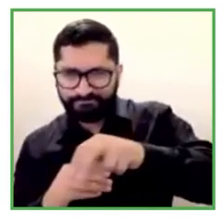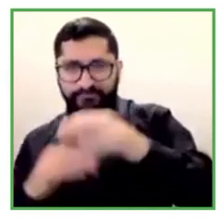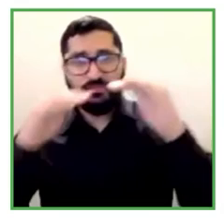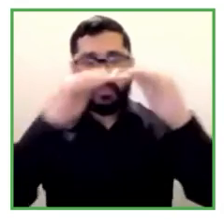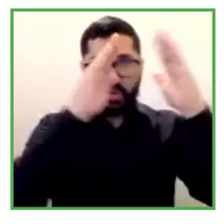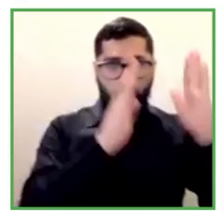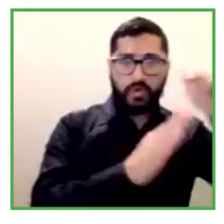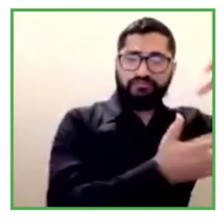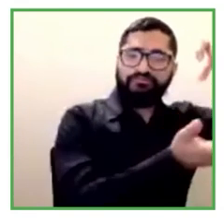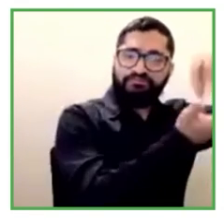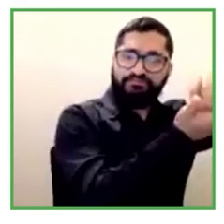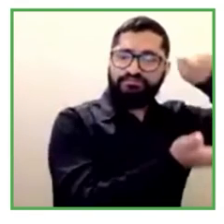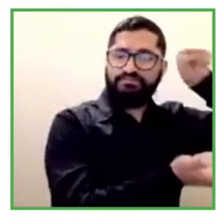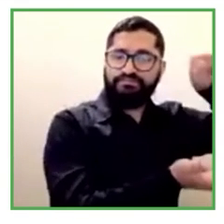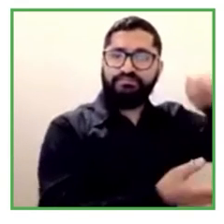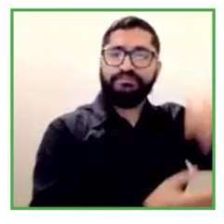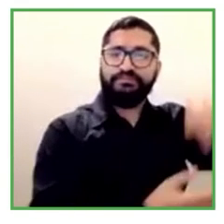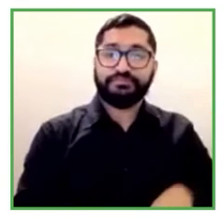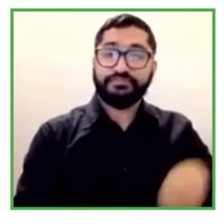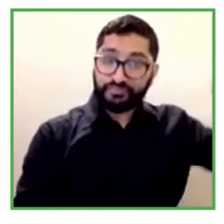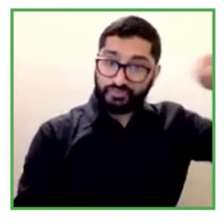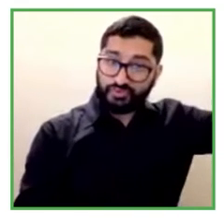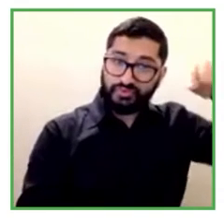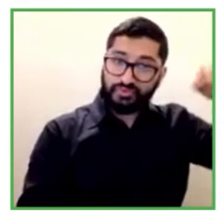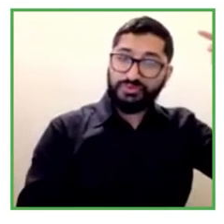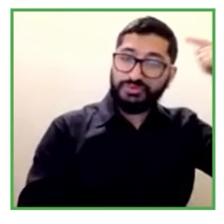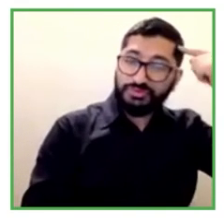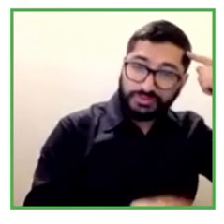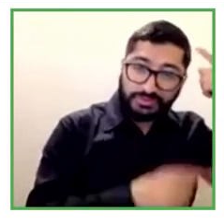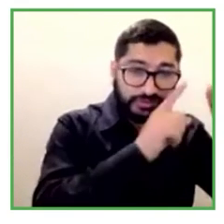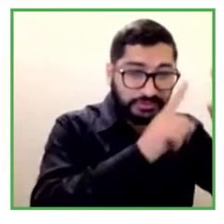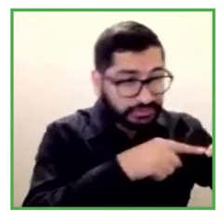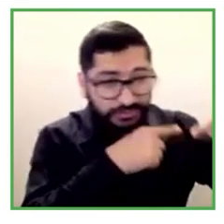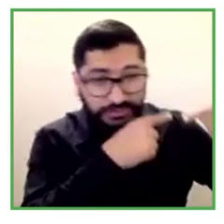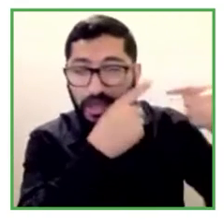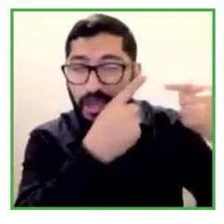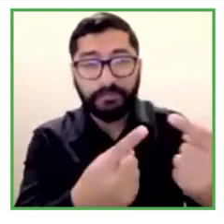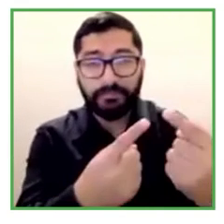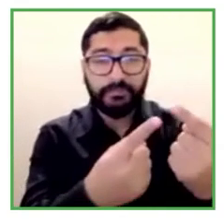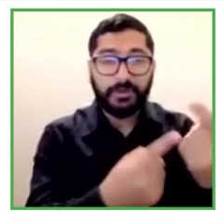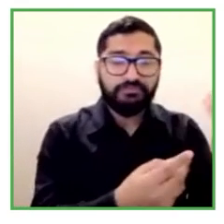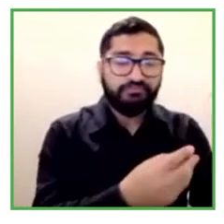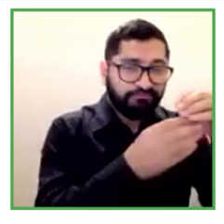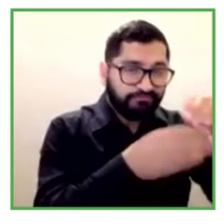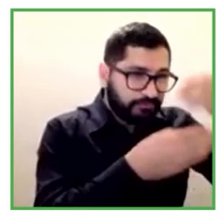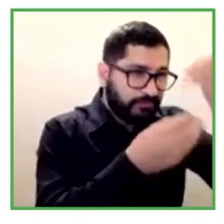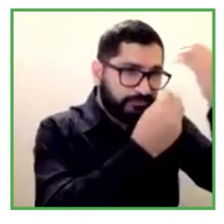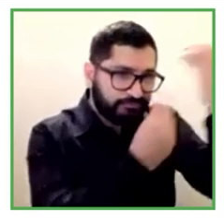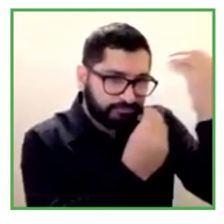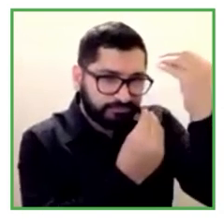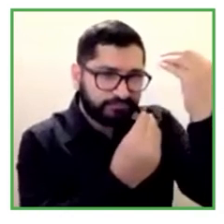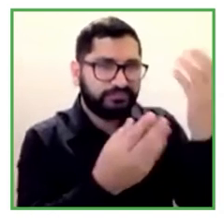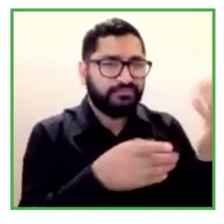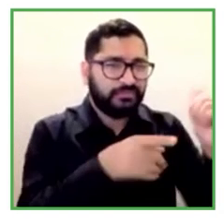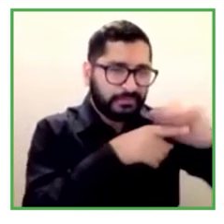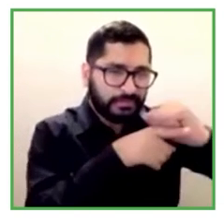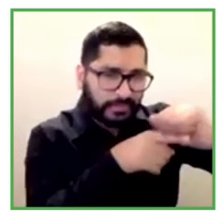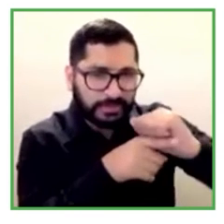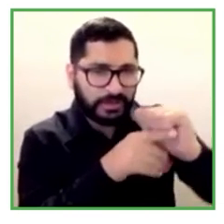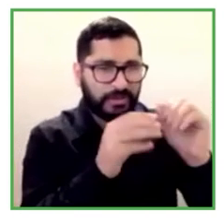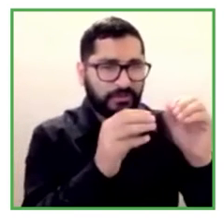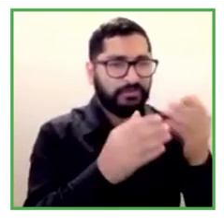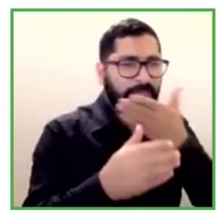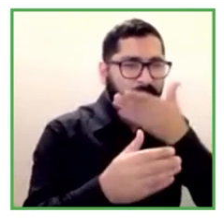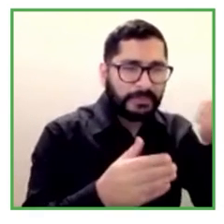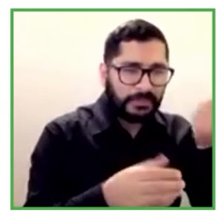estamos en forma permanente capacitándonos y realizando talleres que nos permitan un poco entender hacia dónde vamos y poder avanzar con mayor rapidez para el